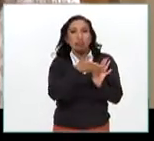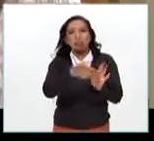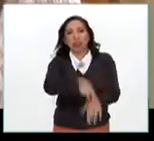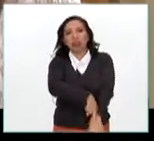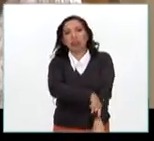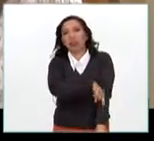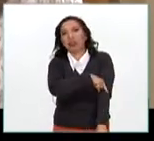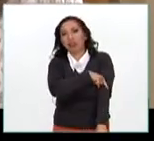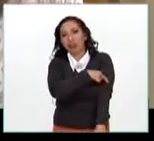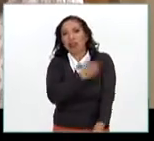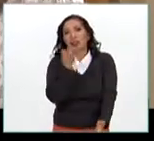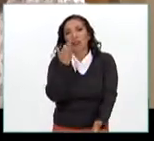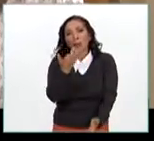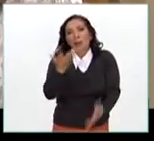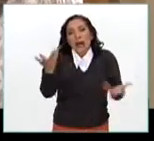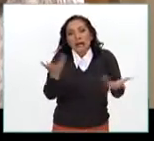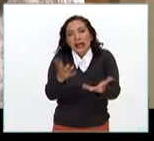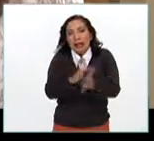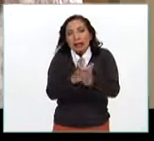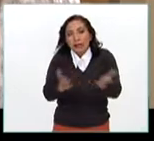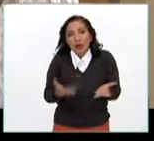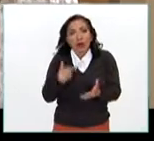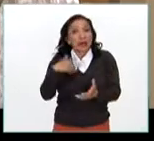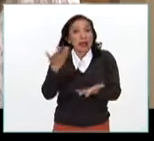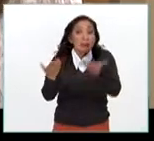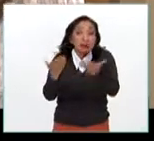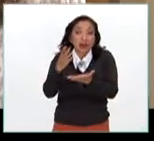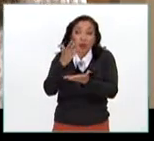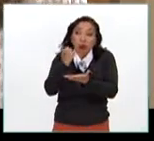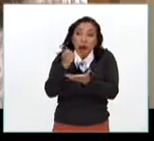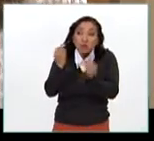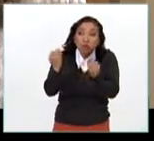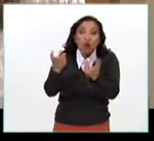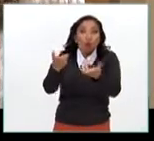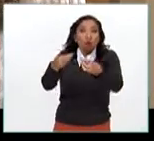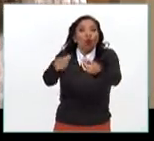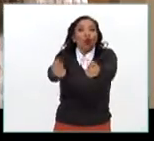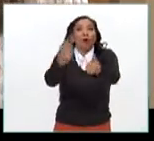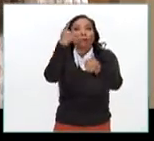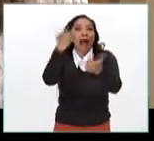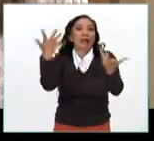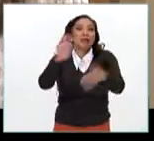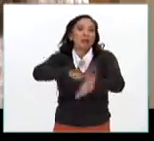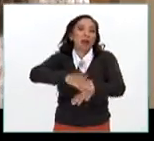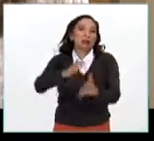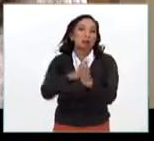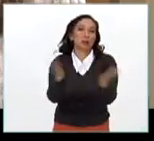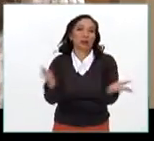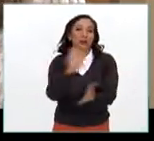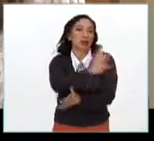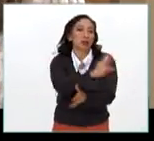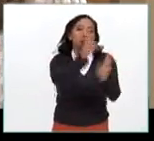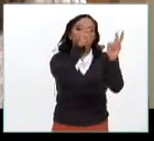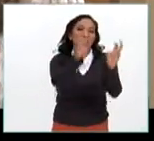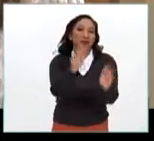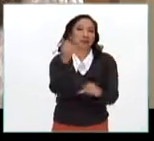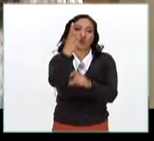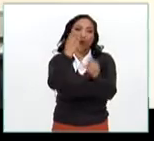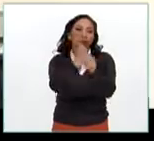tardamos un ratito. Y luego pues no tenemos tampoco tanto dinero para producir más de 5. Esa es la